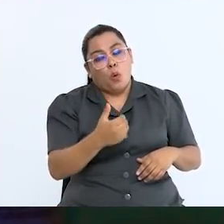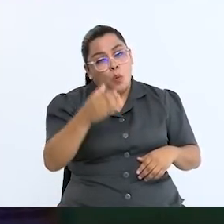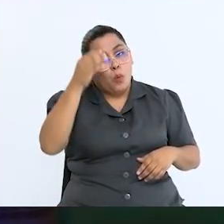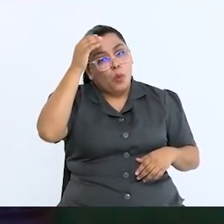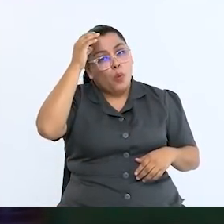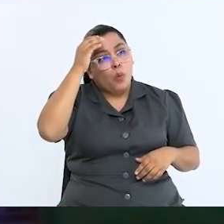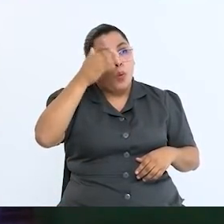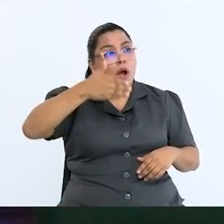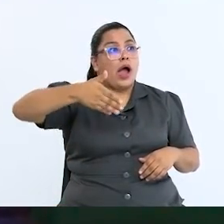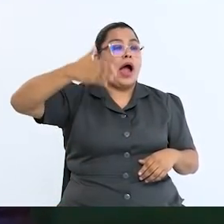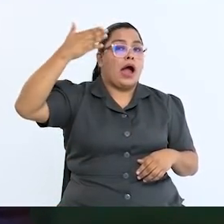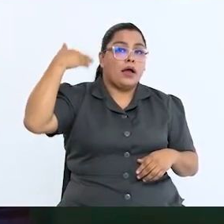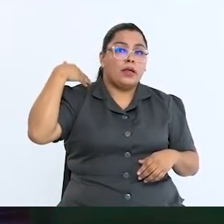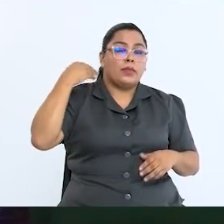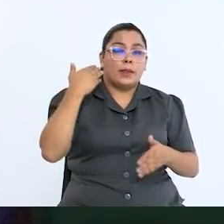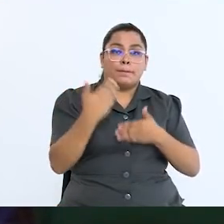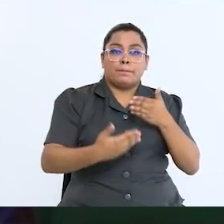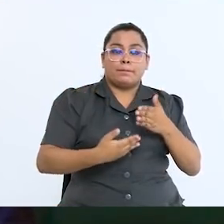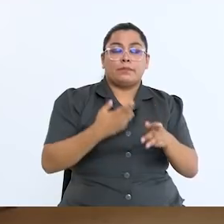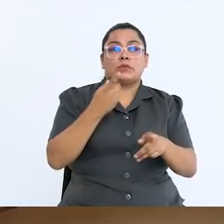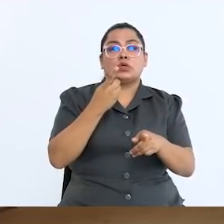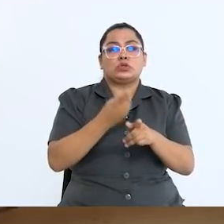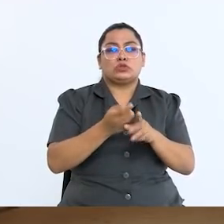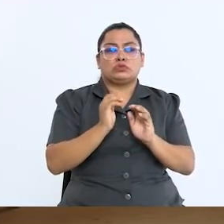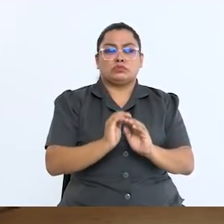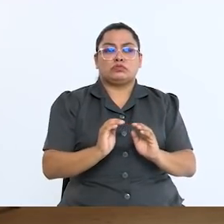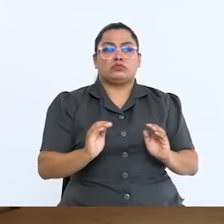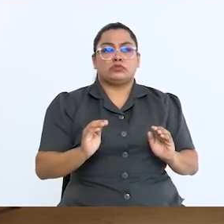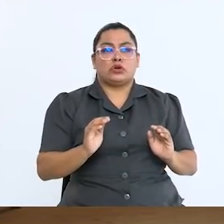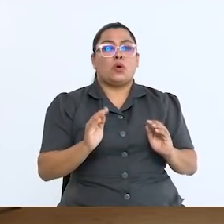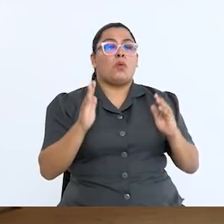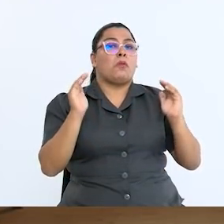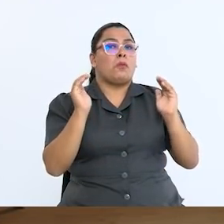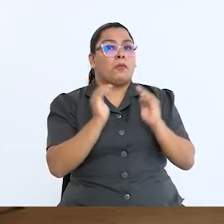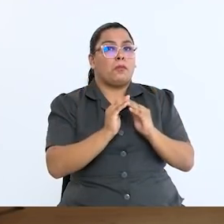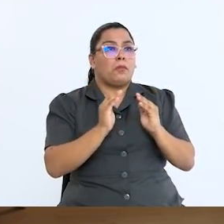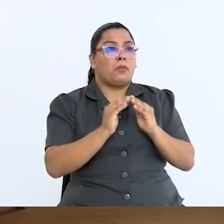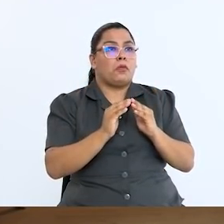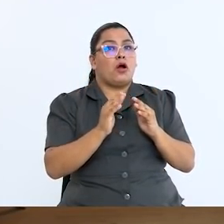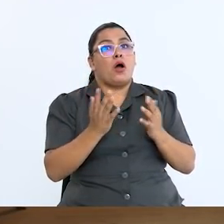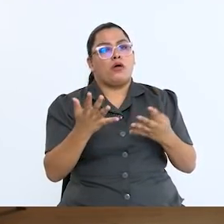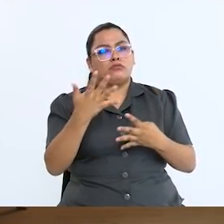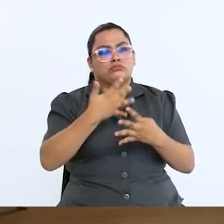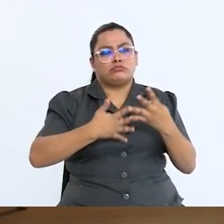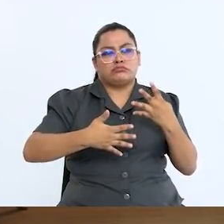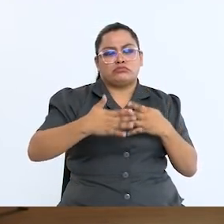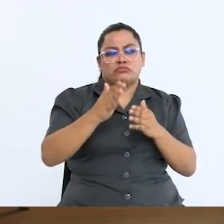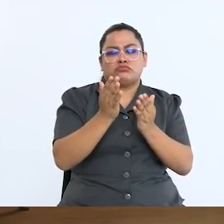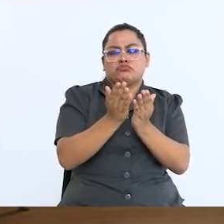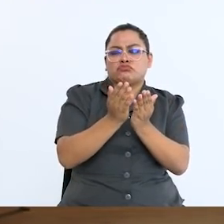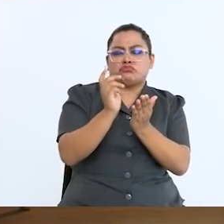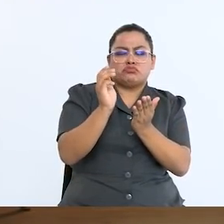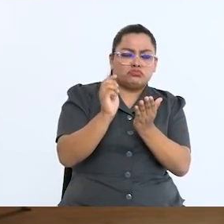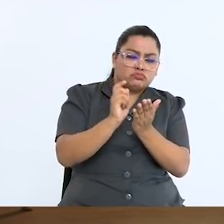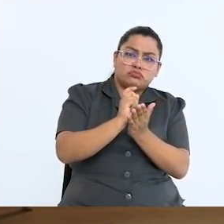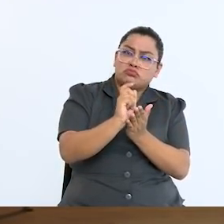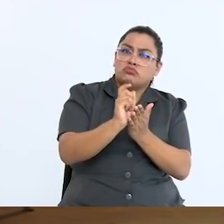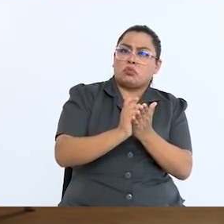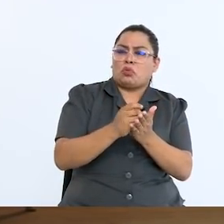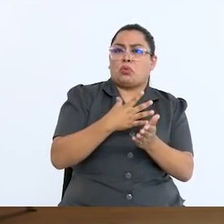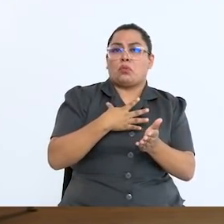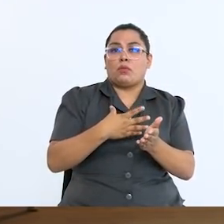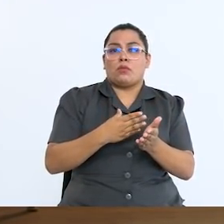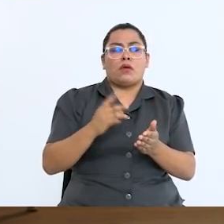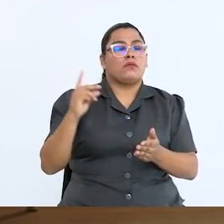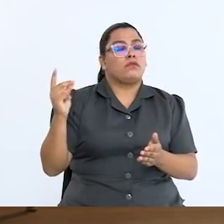otros conocimientos previos para este proceso. Así es, los niños que vienen de un hogar o de un contexto letrado, va a ser más